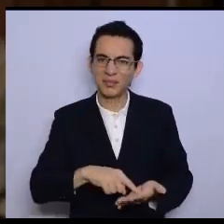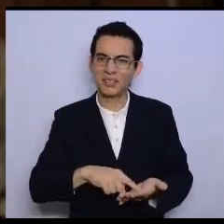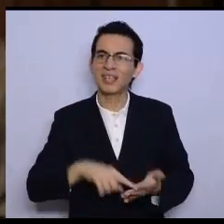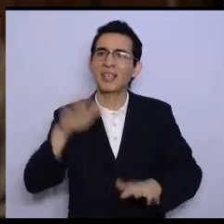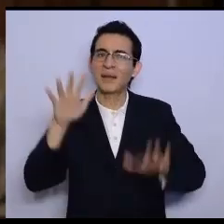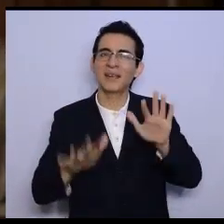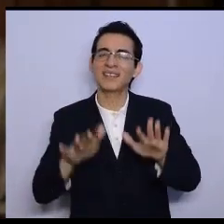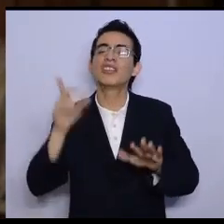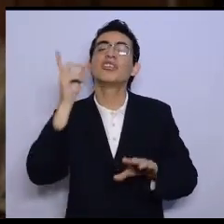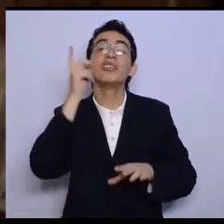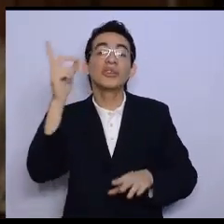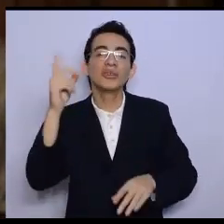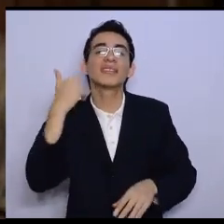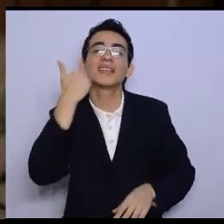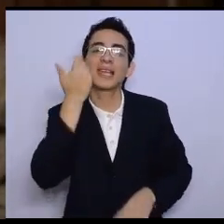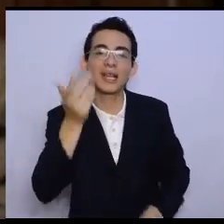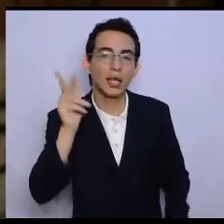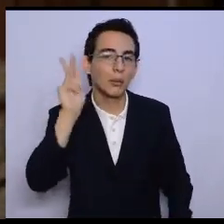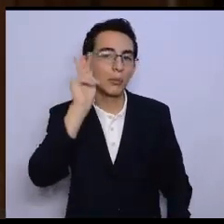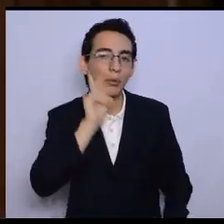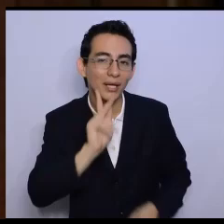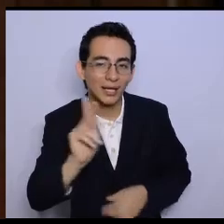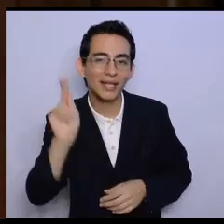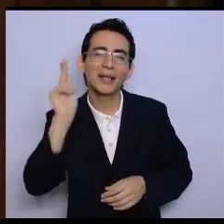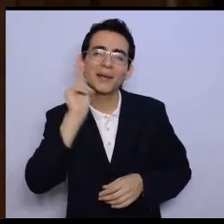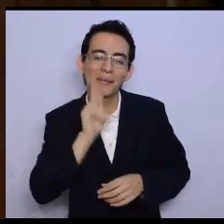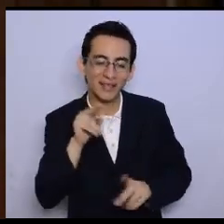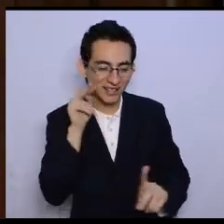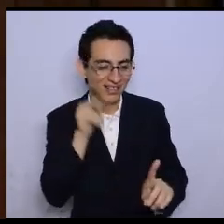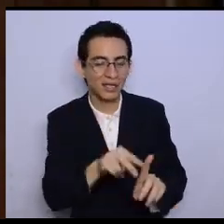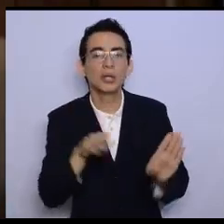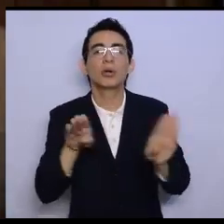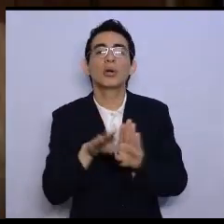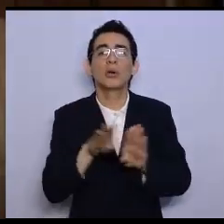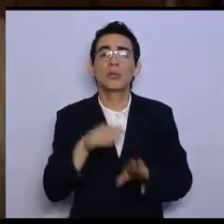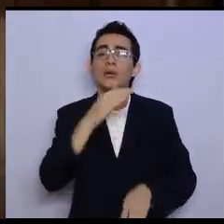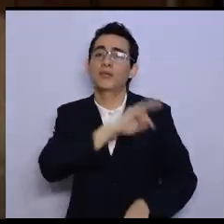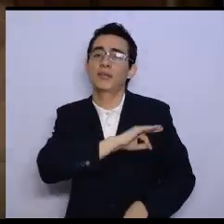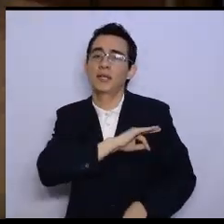escasez. Esas son las sendas de justicia de Dios.